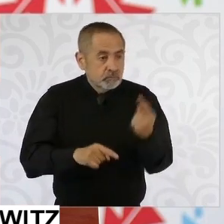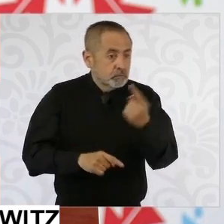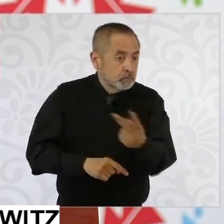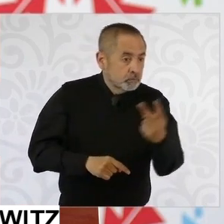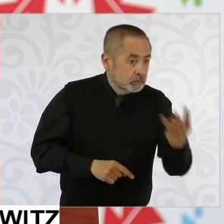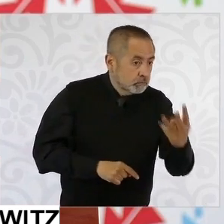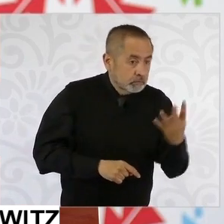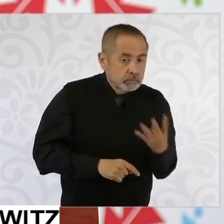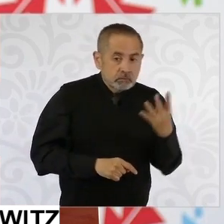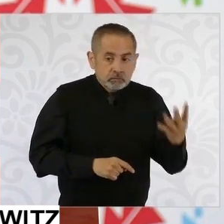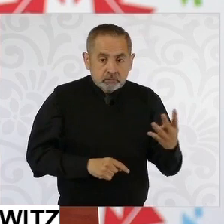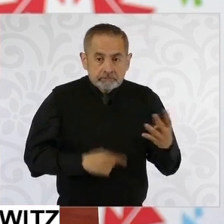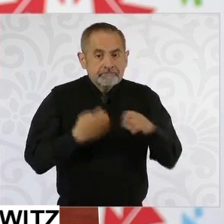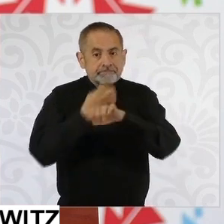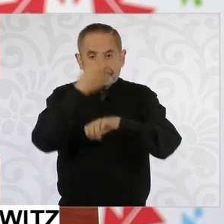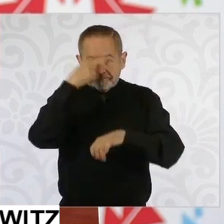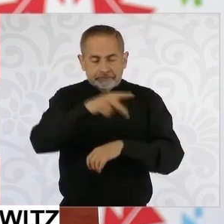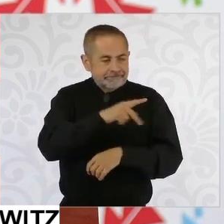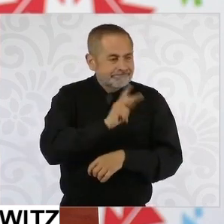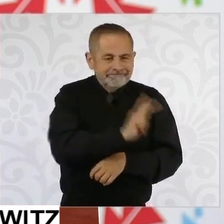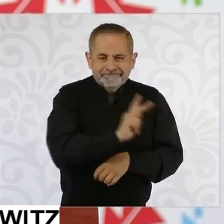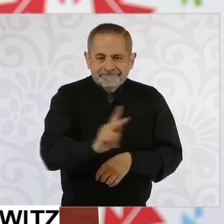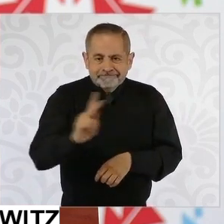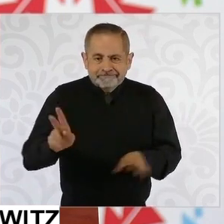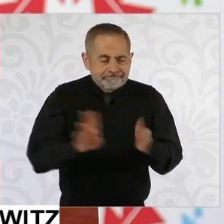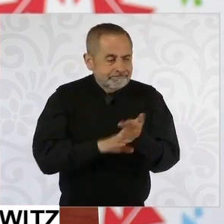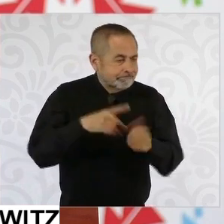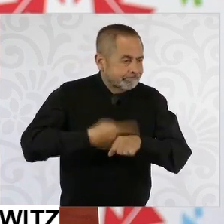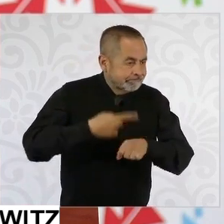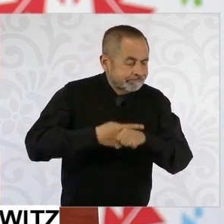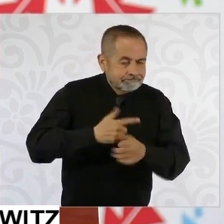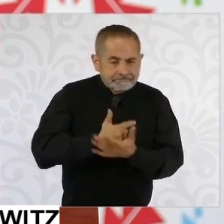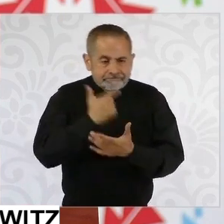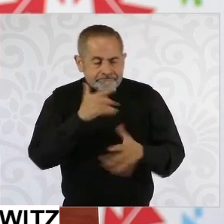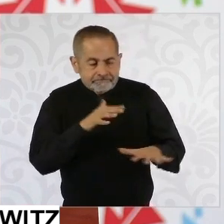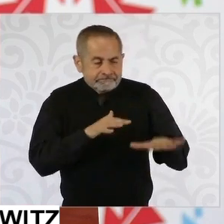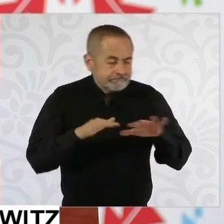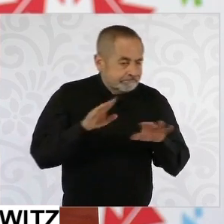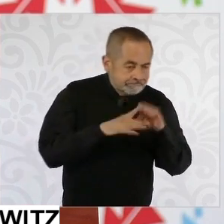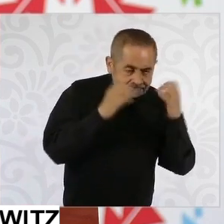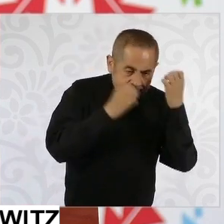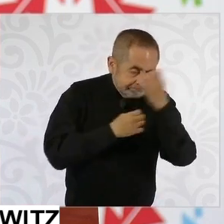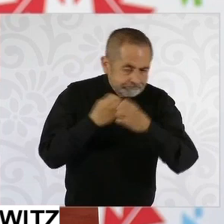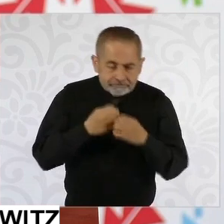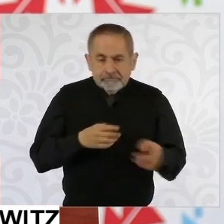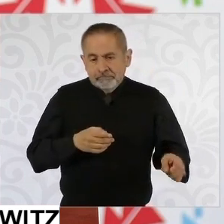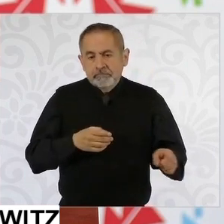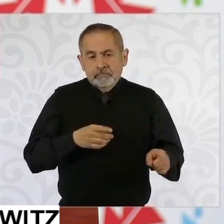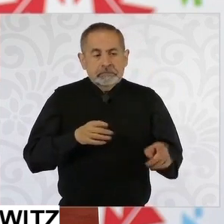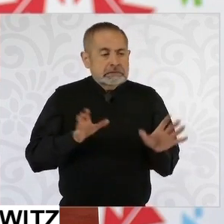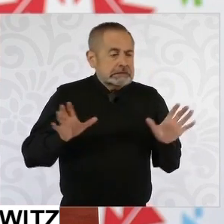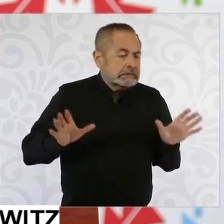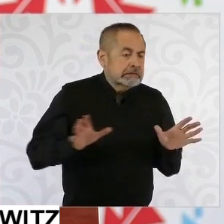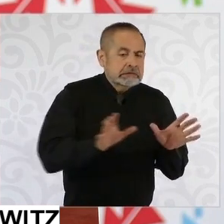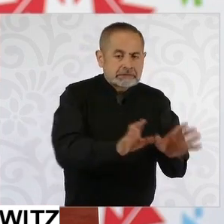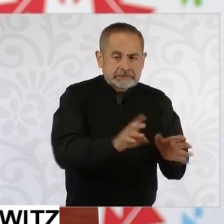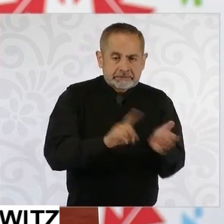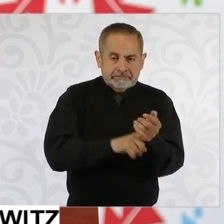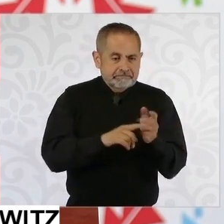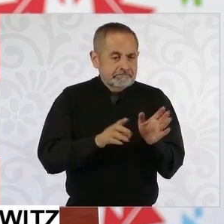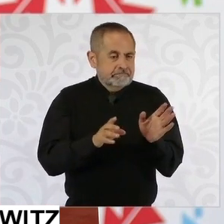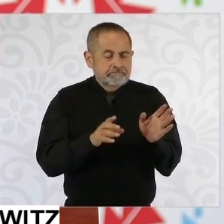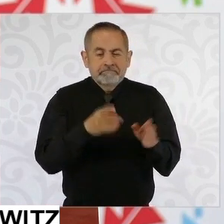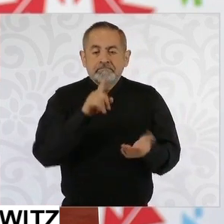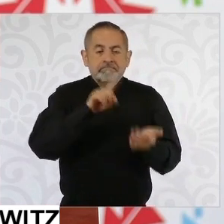Estado de México con casos similares en comportamiento clínico y con aislamiento de